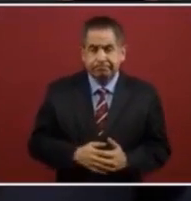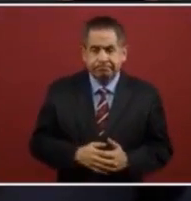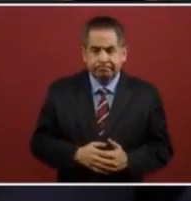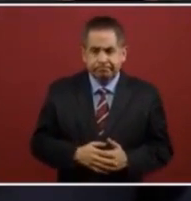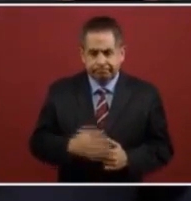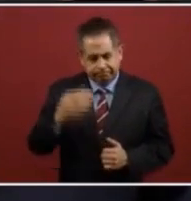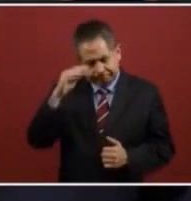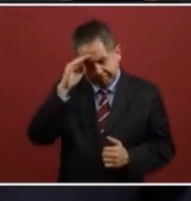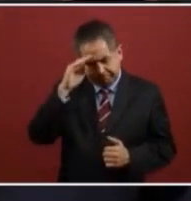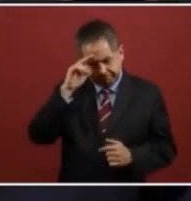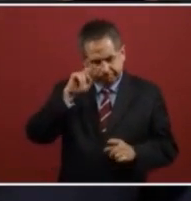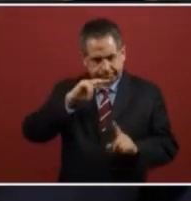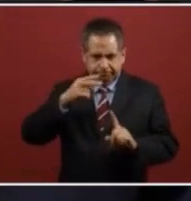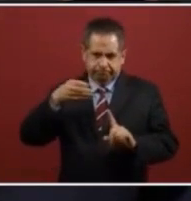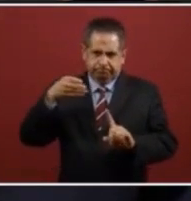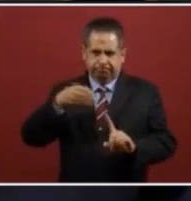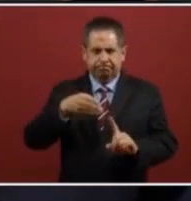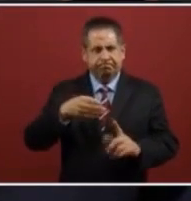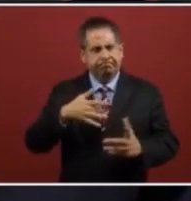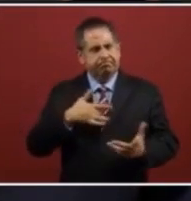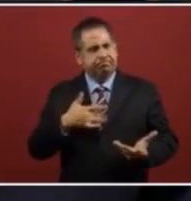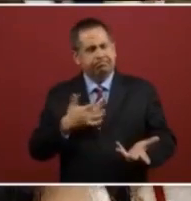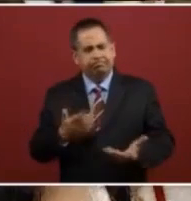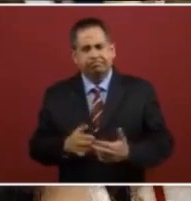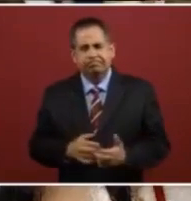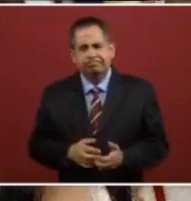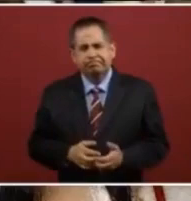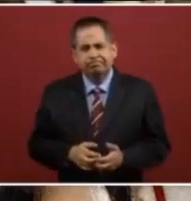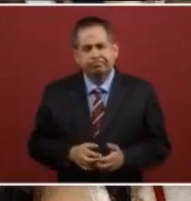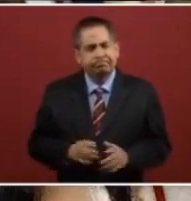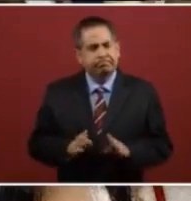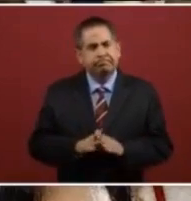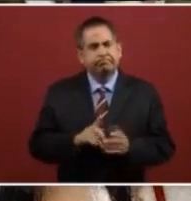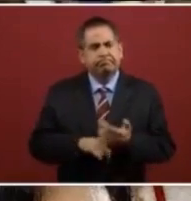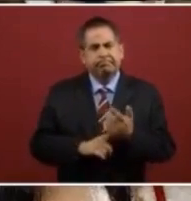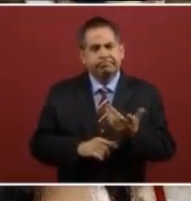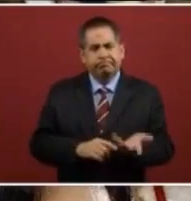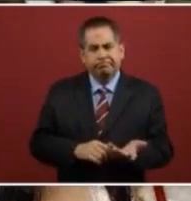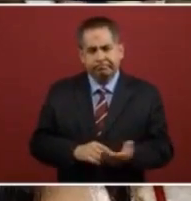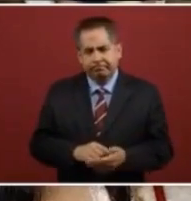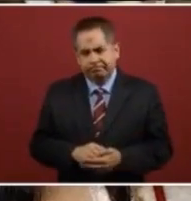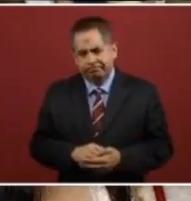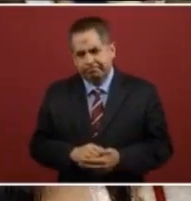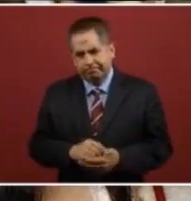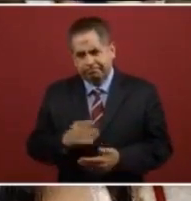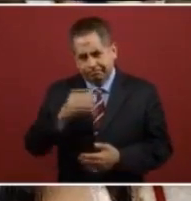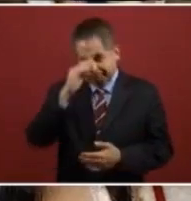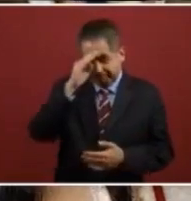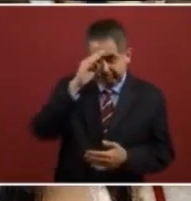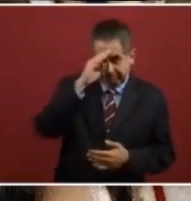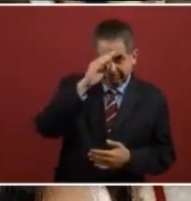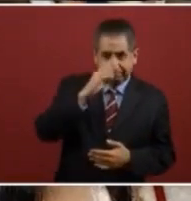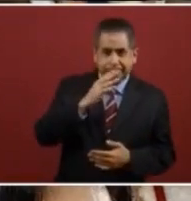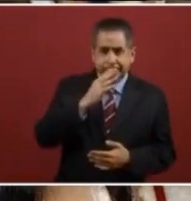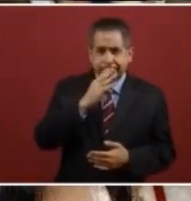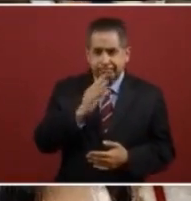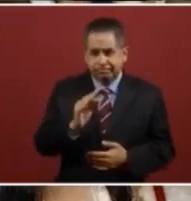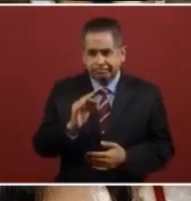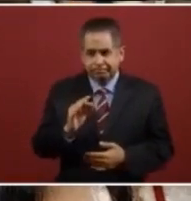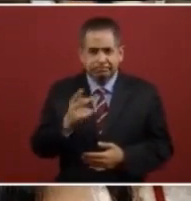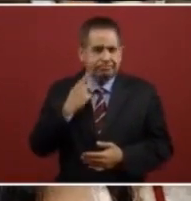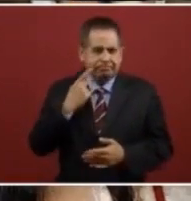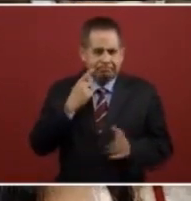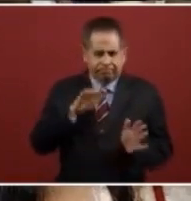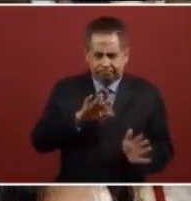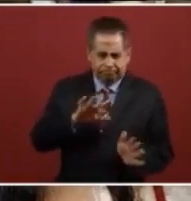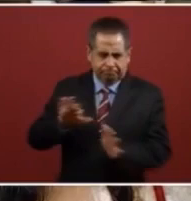objetividad muy what directa. he's asking No exactly. es una pregunta para que se vaya siendo politizada